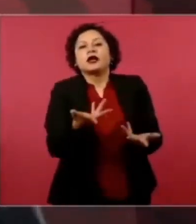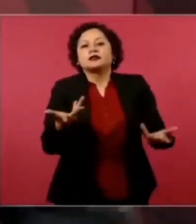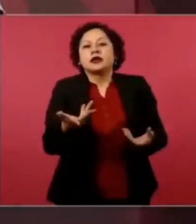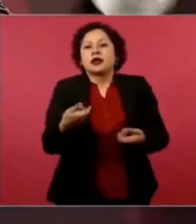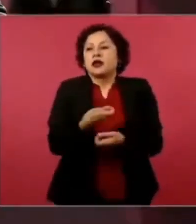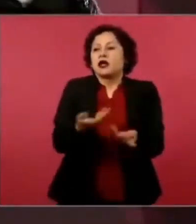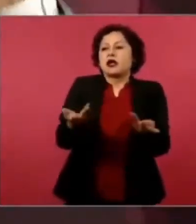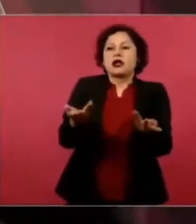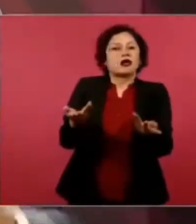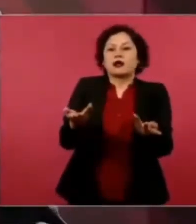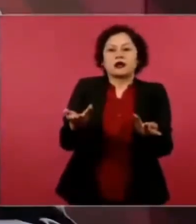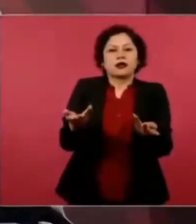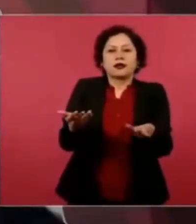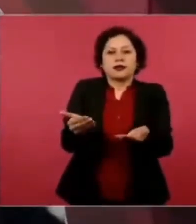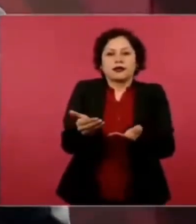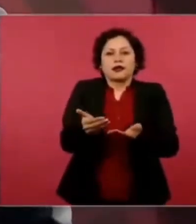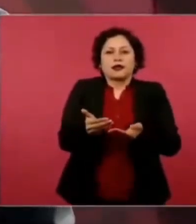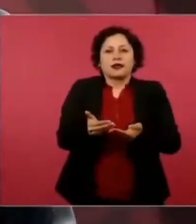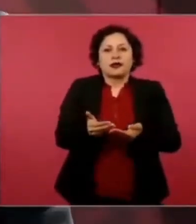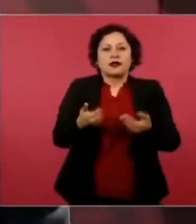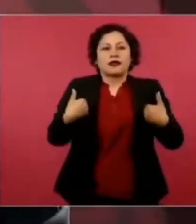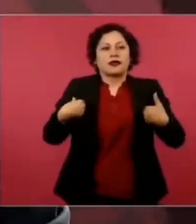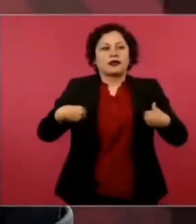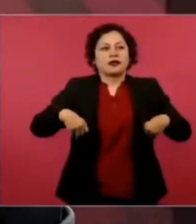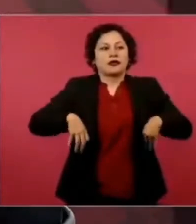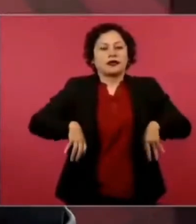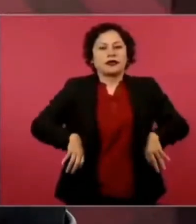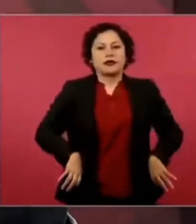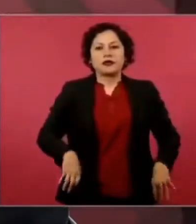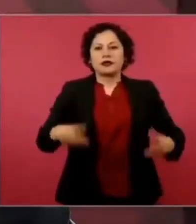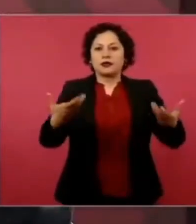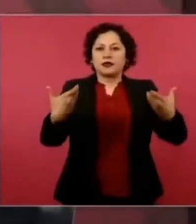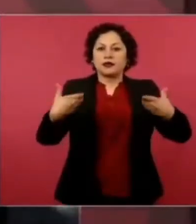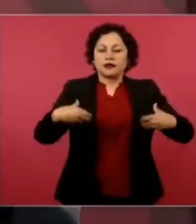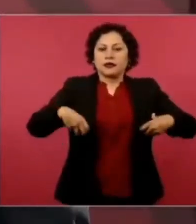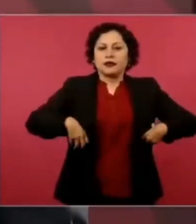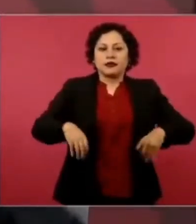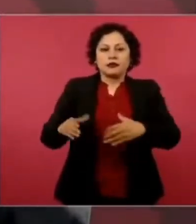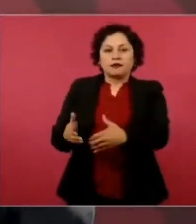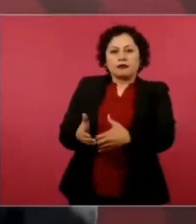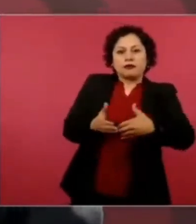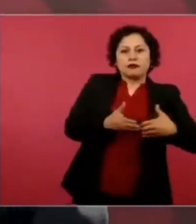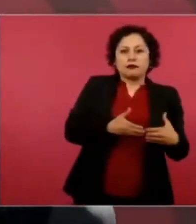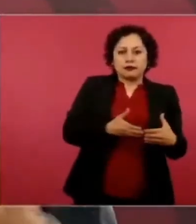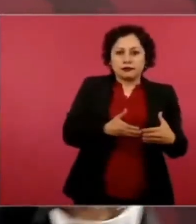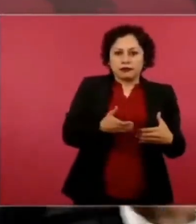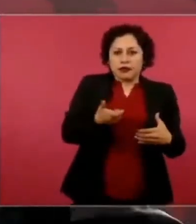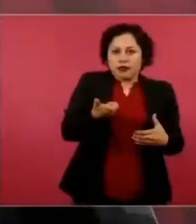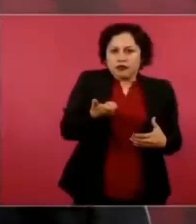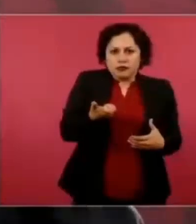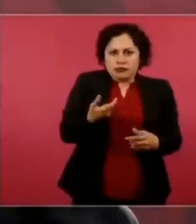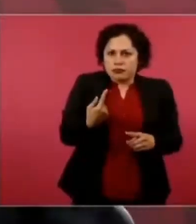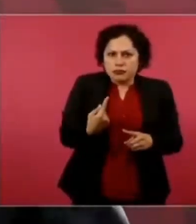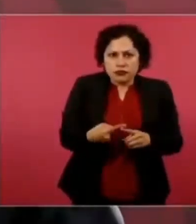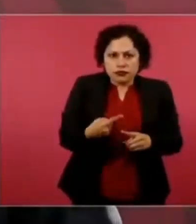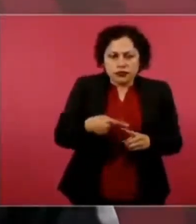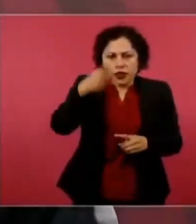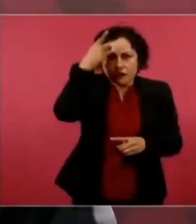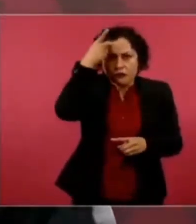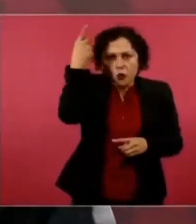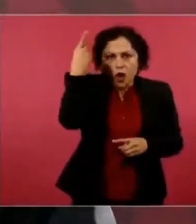Ellos se quedaban con todo el dinero del pueblo, se robaban el dinero del